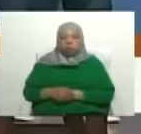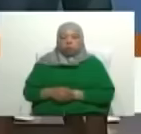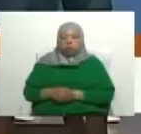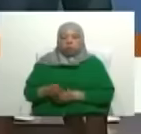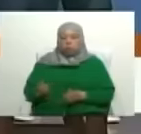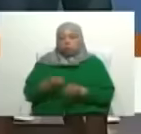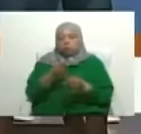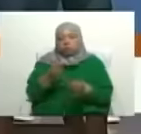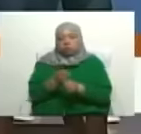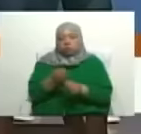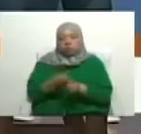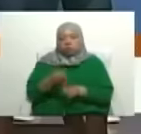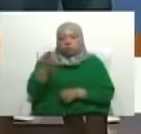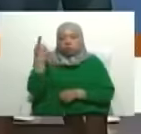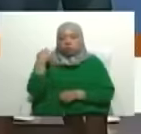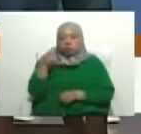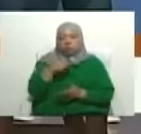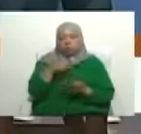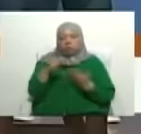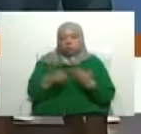confesados por ellos, pasados por el polígrafo.